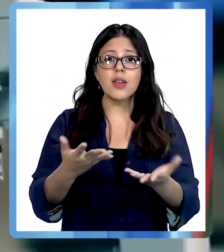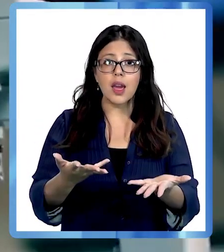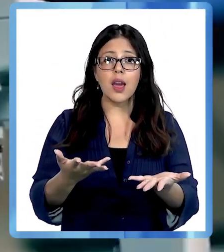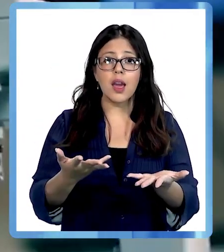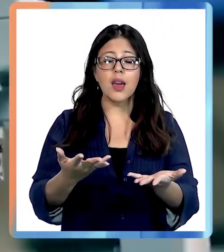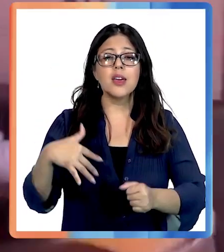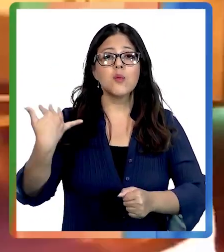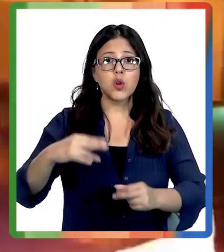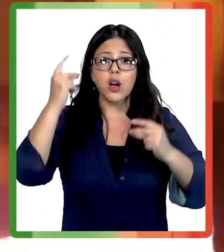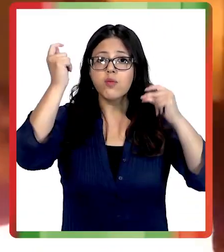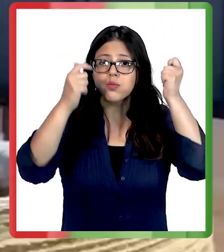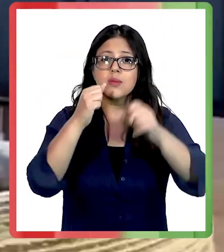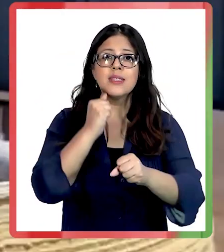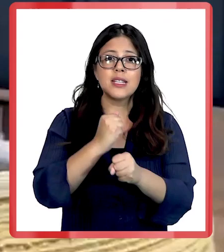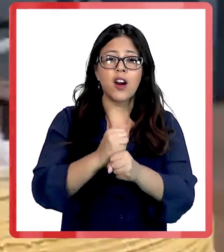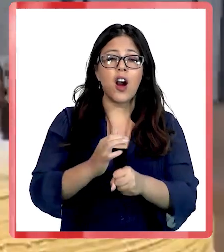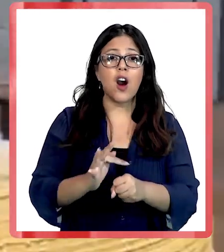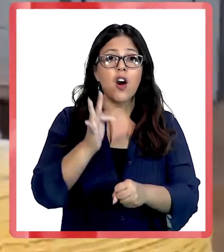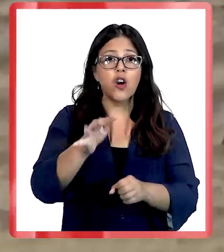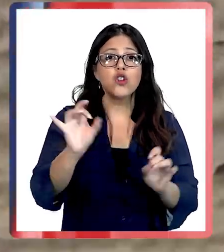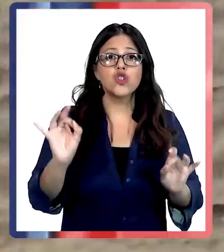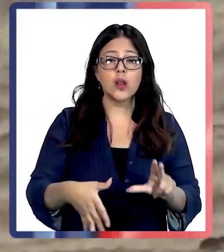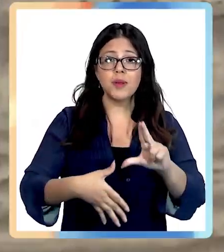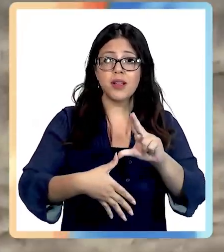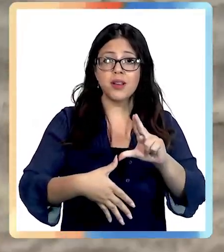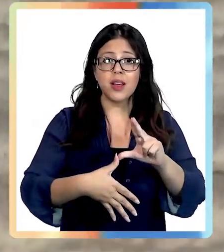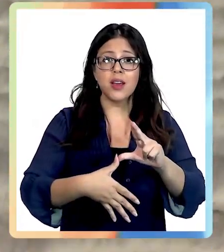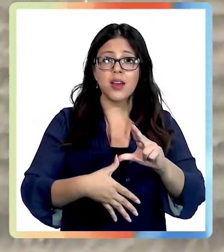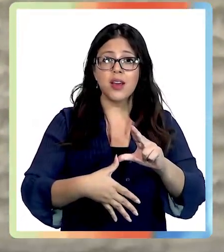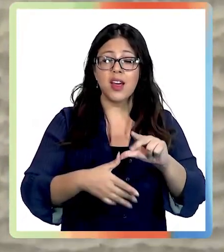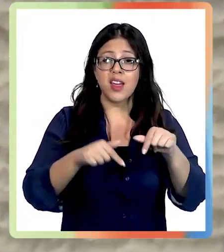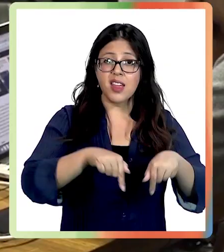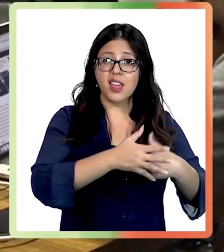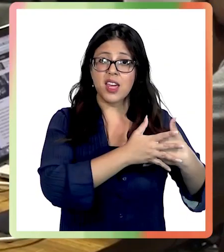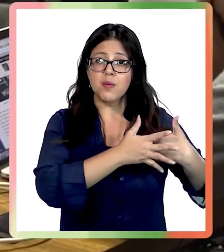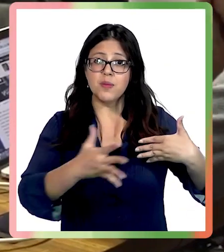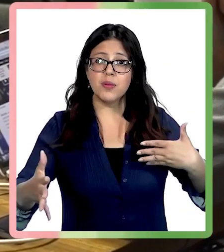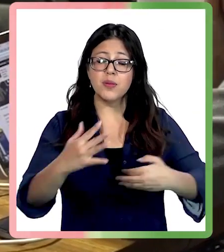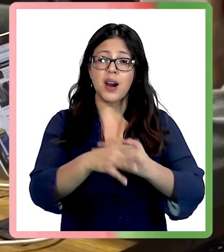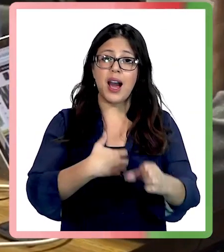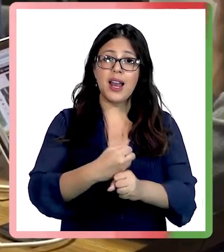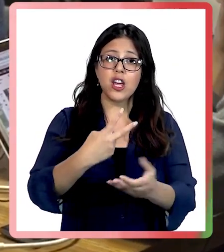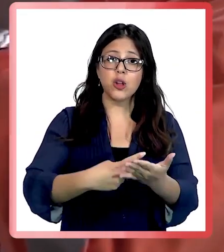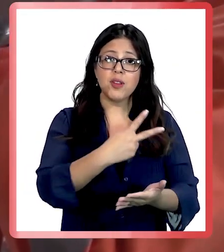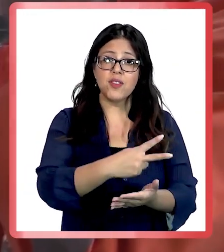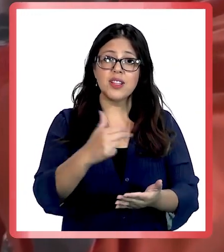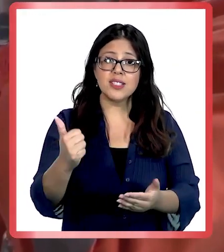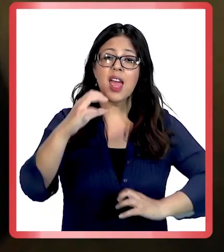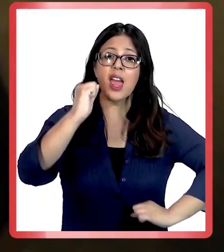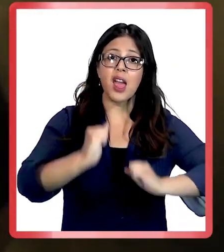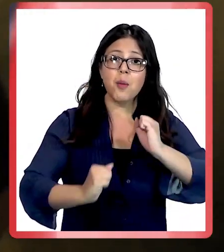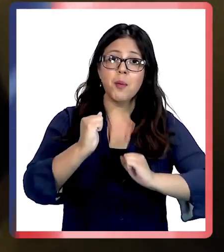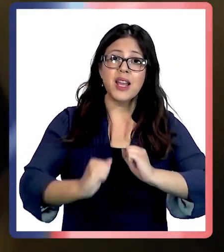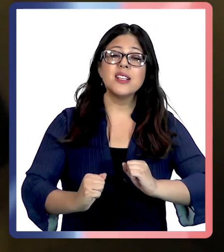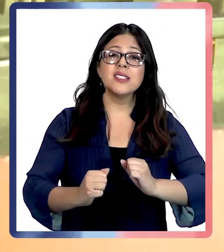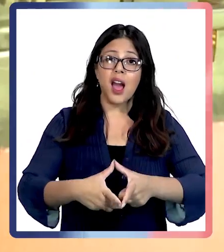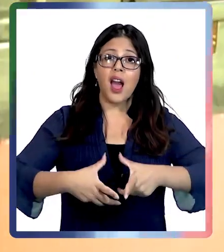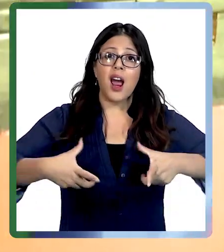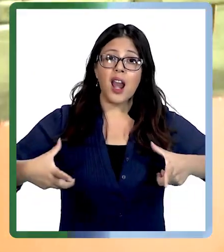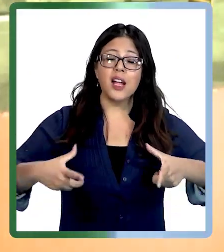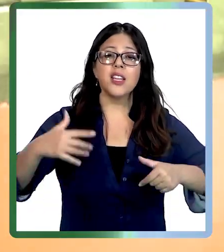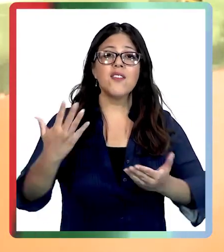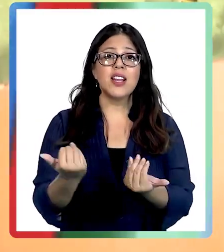Latina se estima que de aquí al año 2026 las grandes empresas van a necesitar 5 millones de profesionales y técnicos